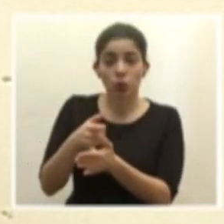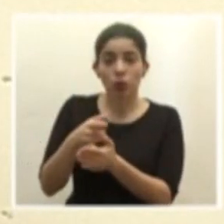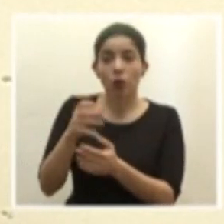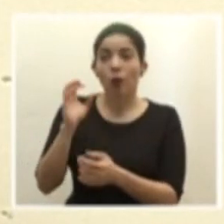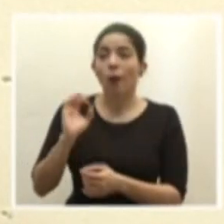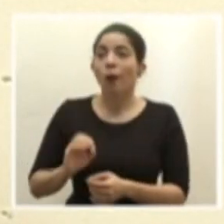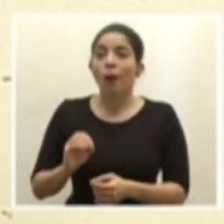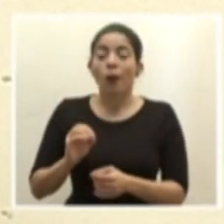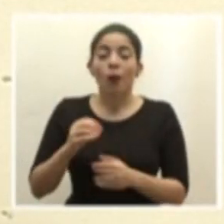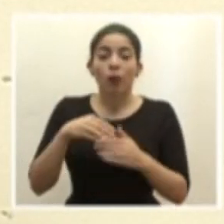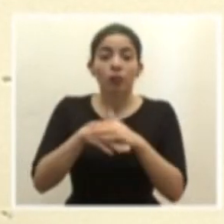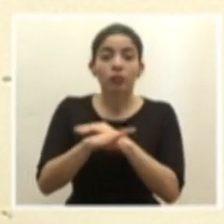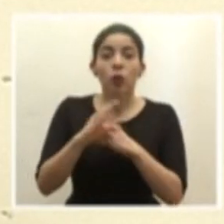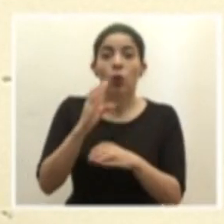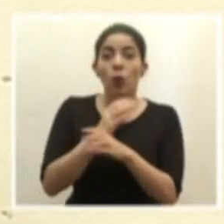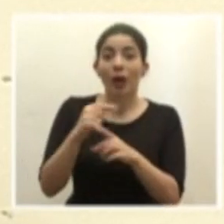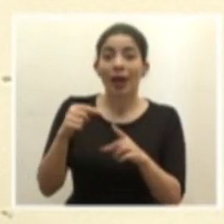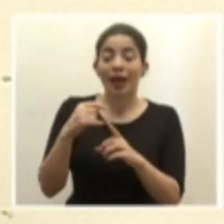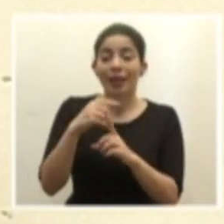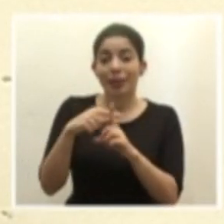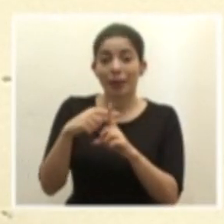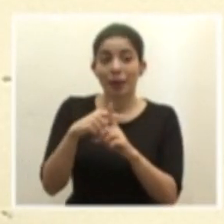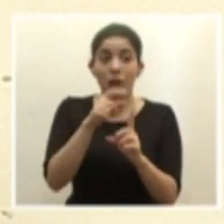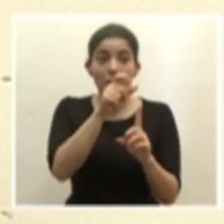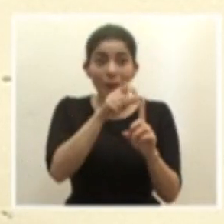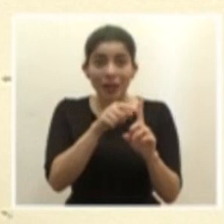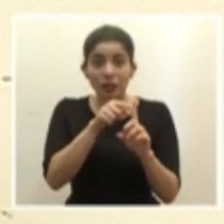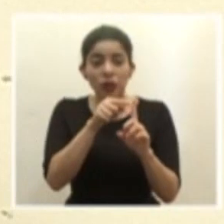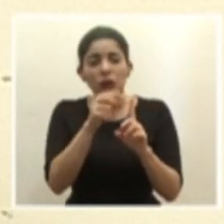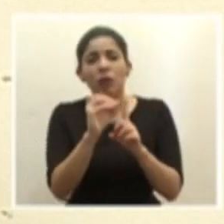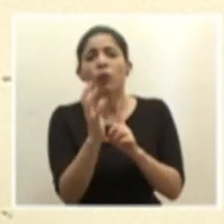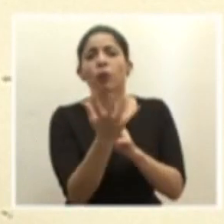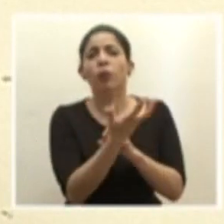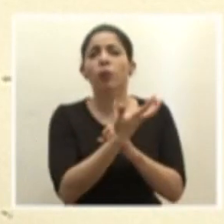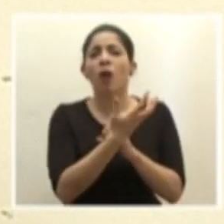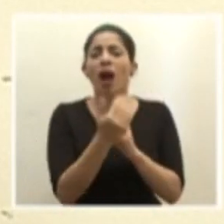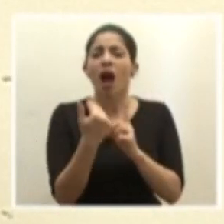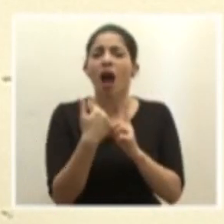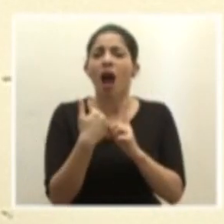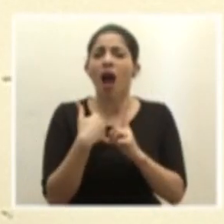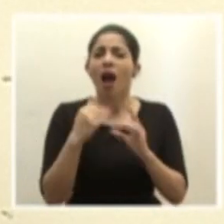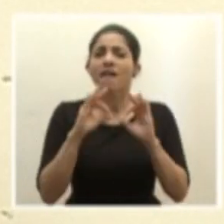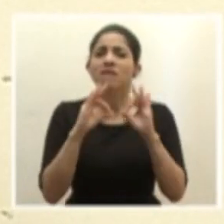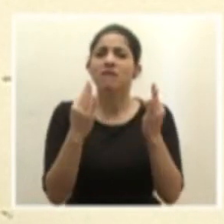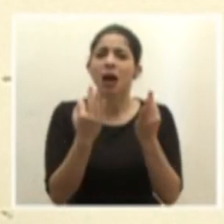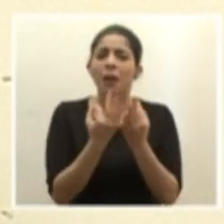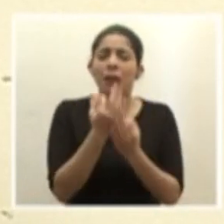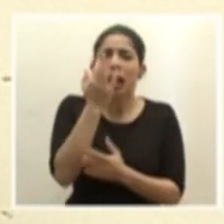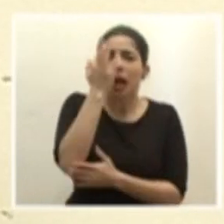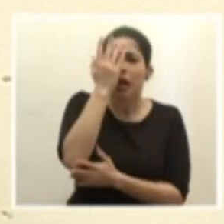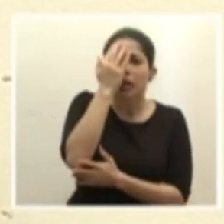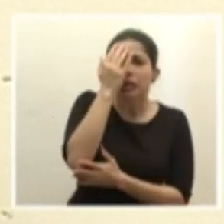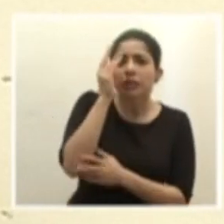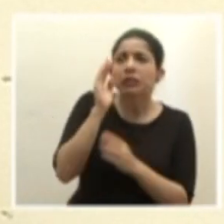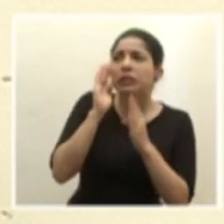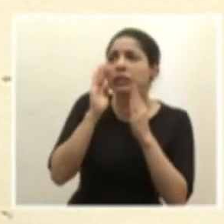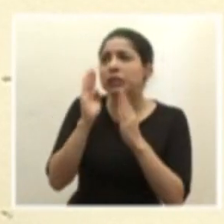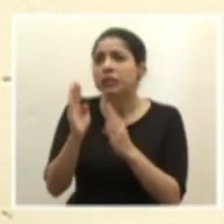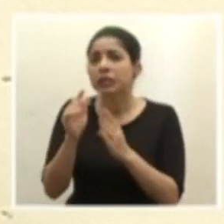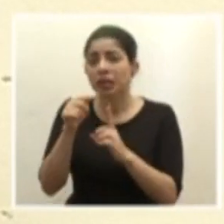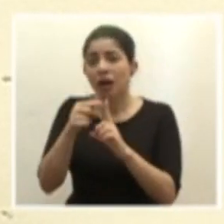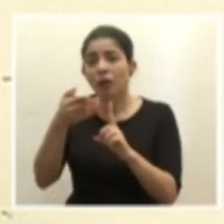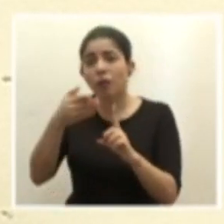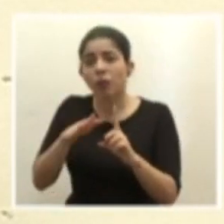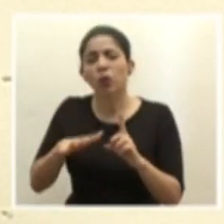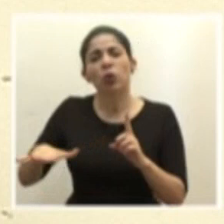o en una unidad de cuidados intermedios, hay muchas familias que están pendientes, que han sufrido y que eso representa en realidad pues una pérdida para